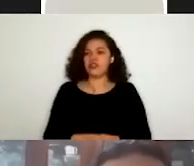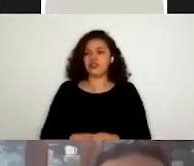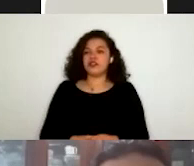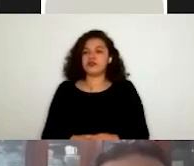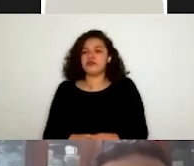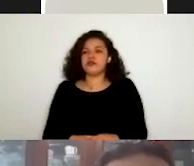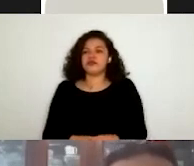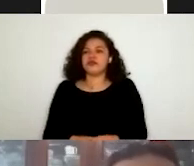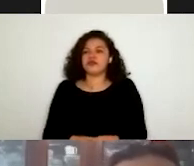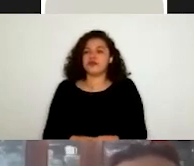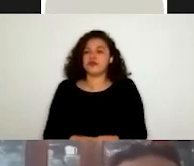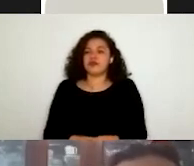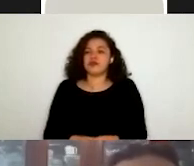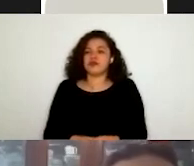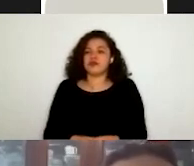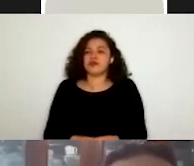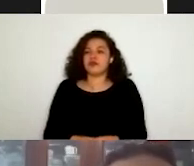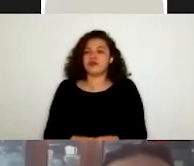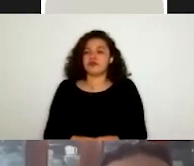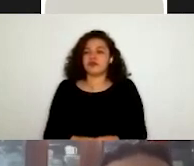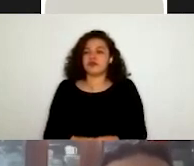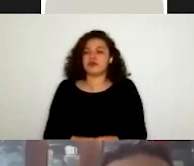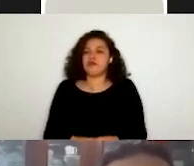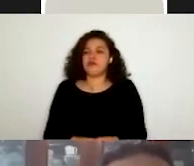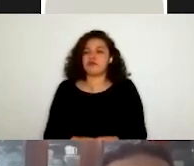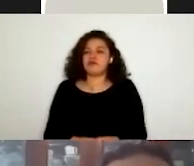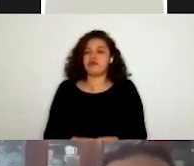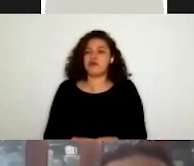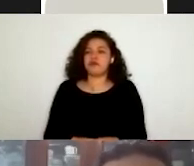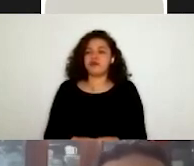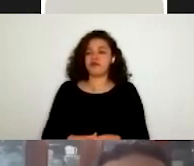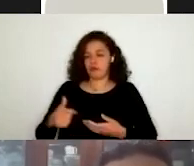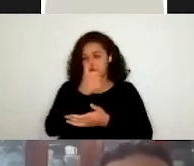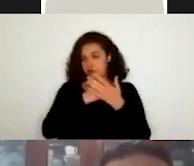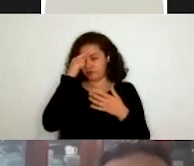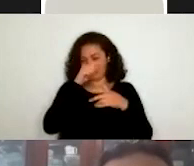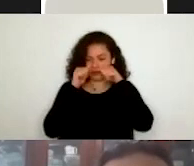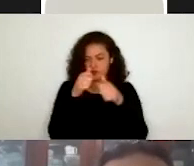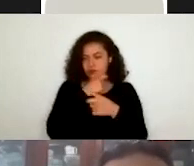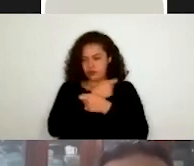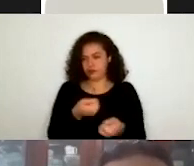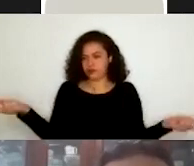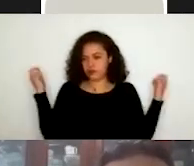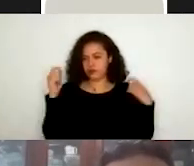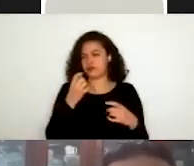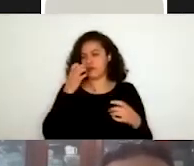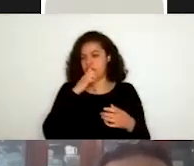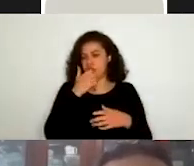no aplican para centros de atención infantil, escuelas de educación